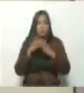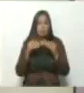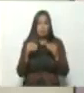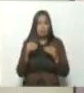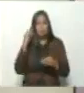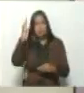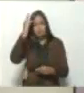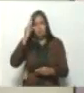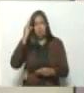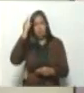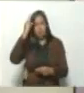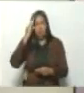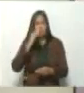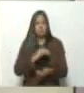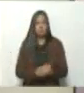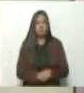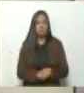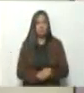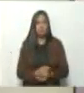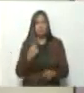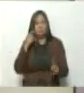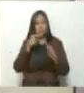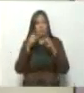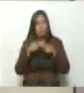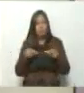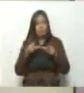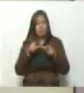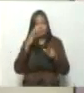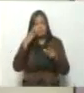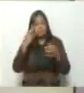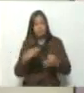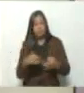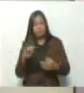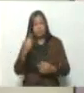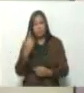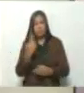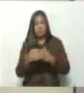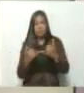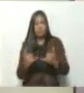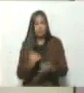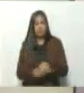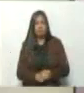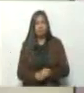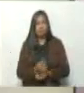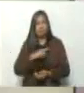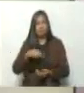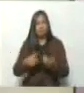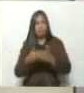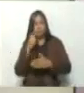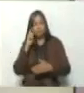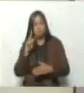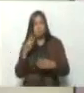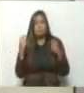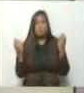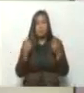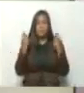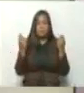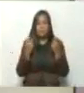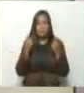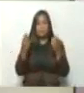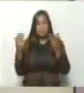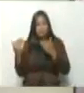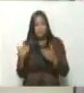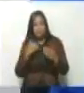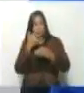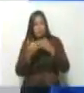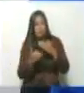la concientización de lo que implican zonas de seguridad y principales. Nosotros más bien estamos haciendo la campaña y llevando